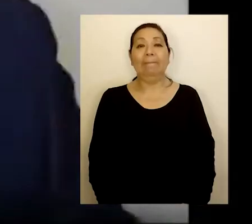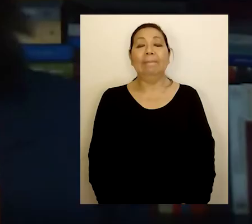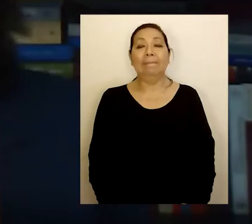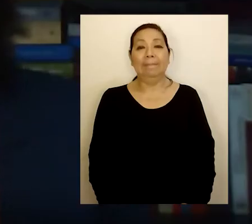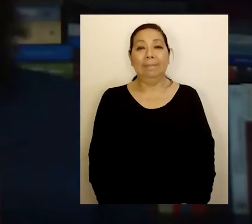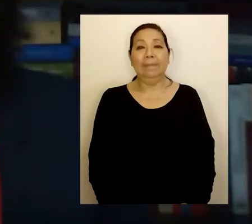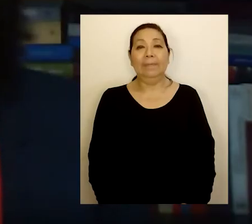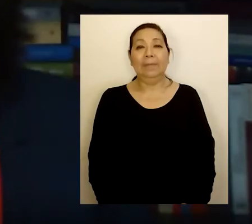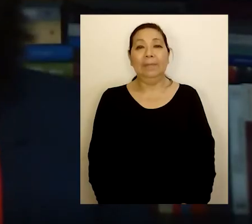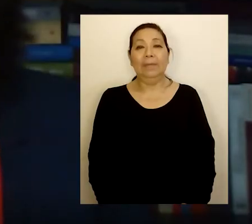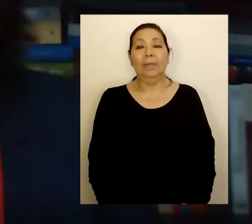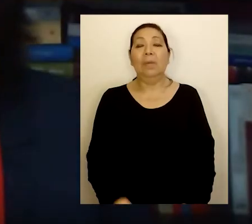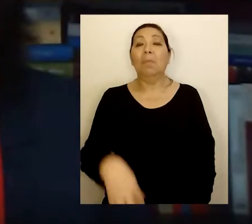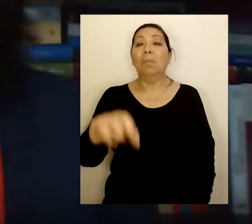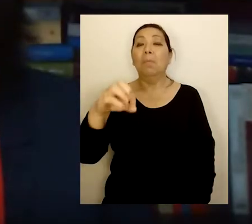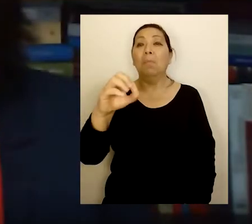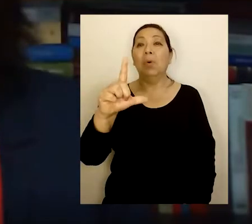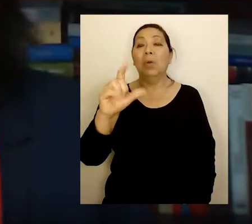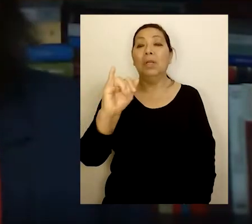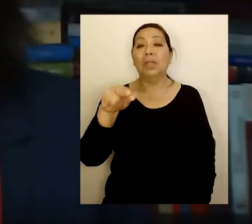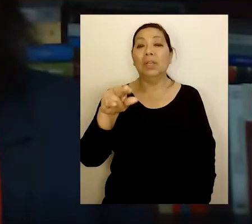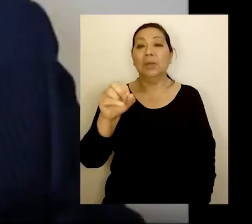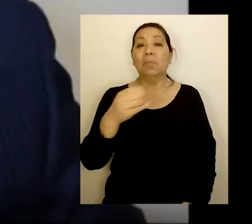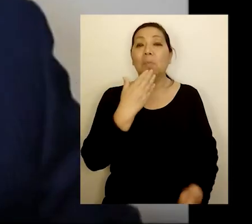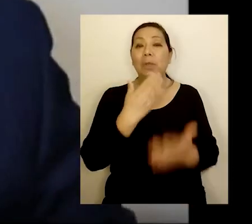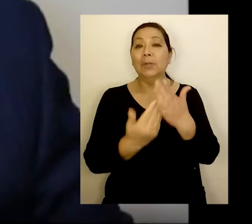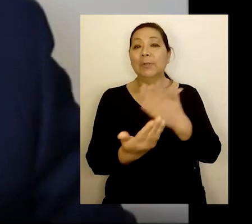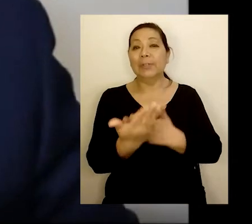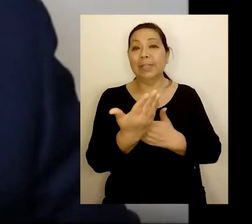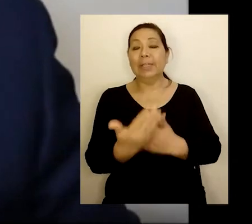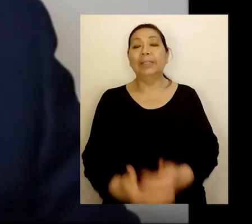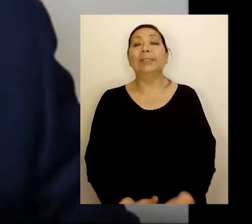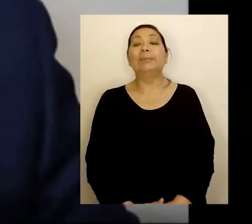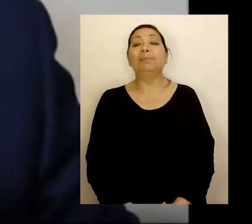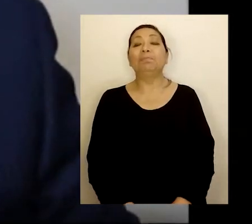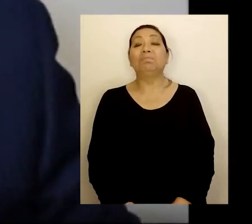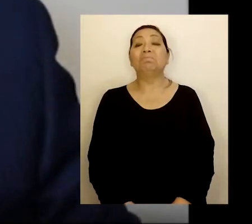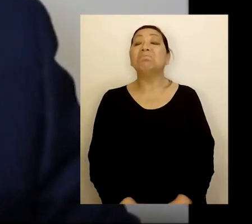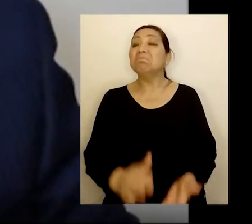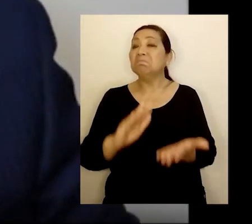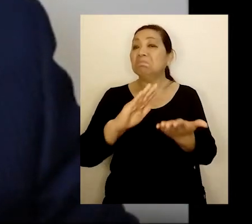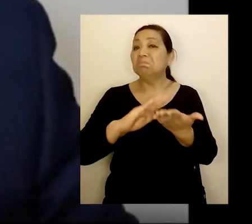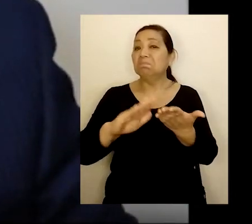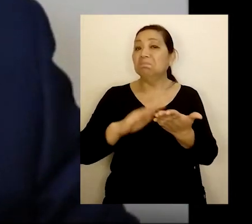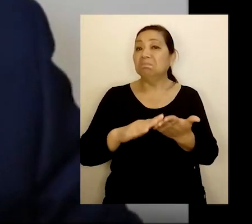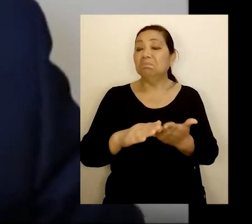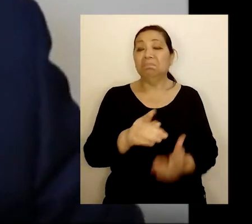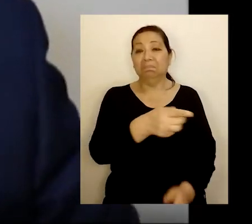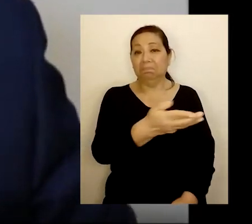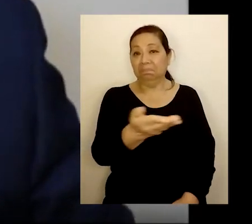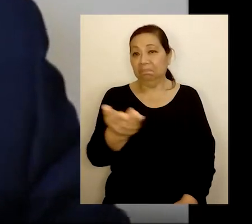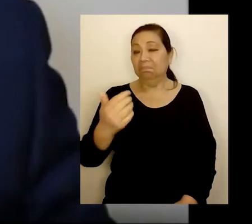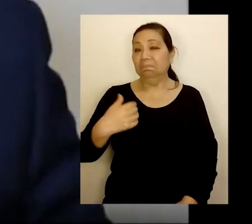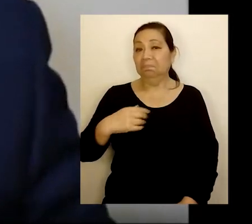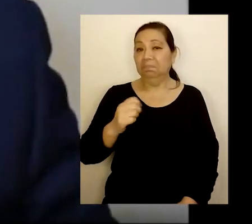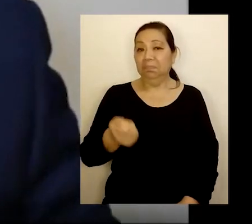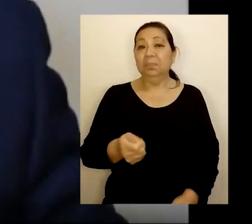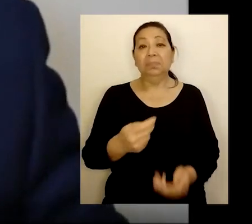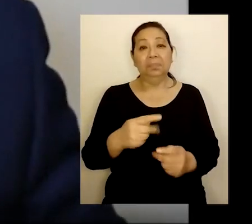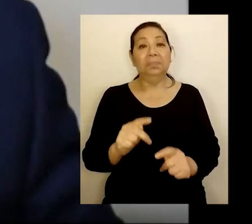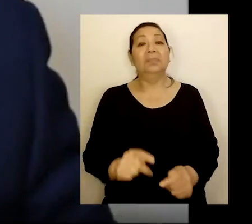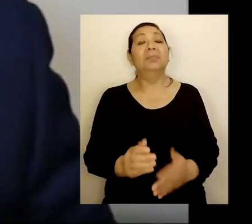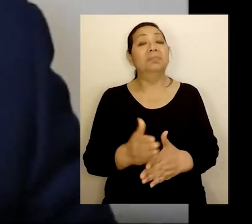presidenta. Abogado Apolín. Muy buenos días. Con el permiso de los señores magistrados, me